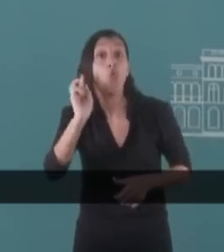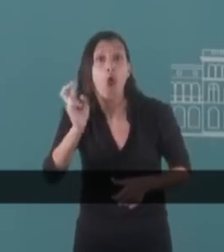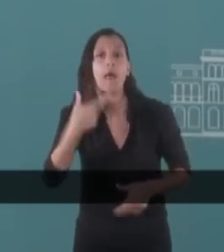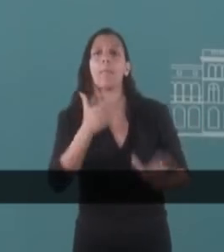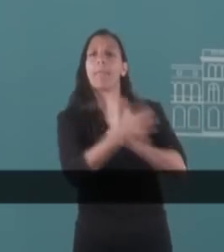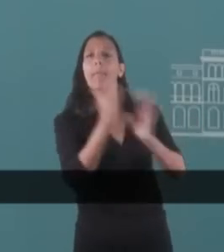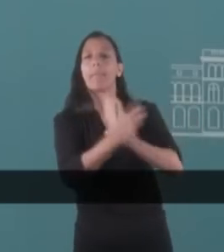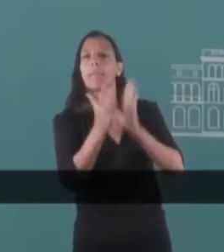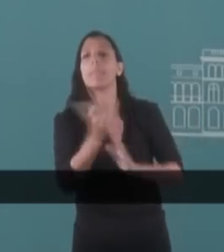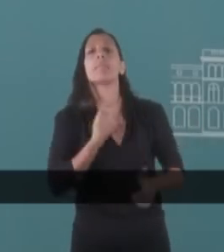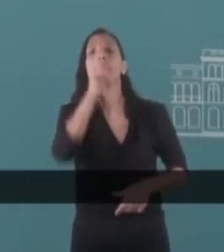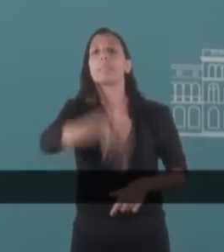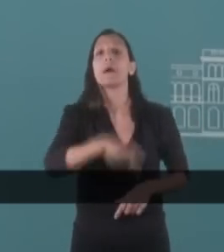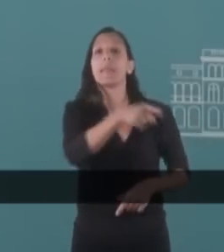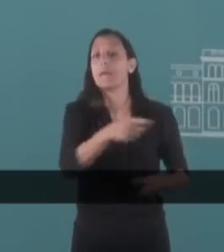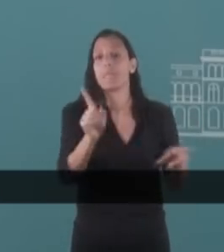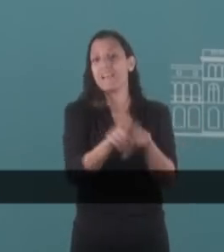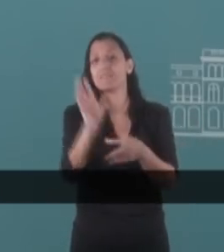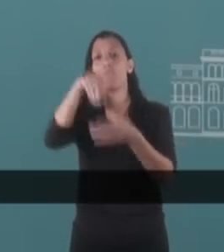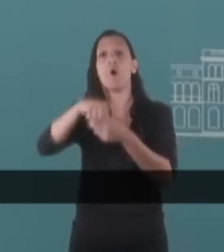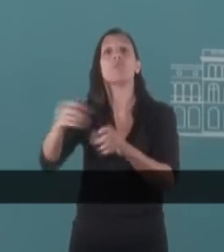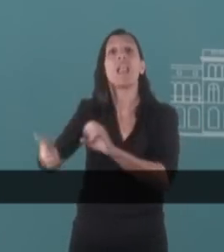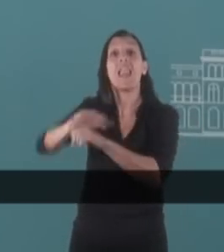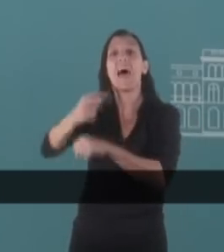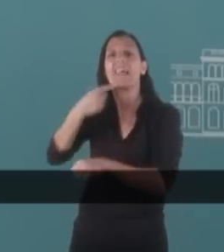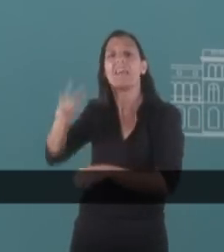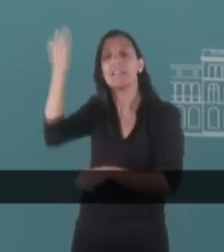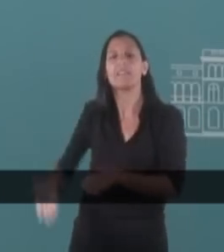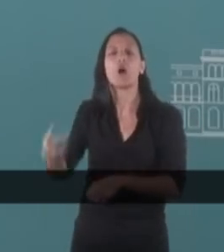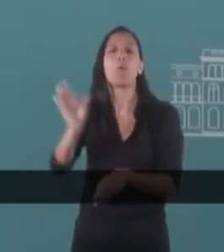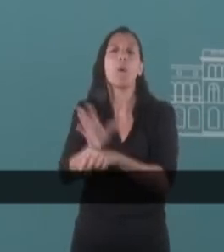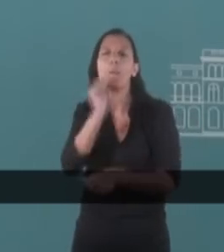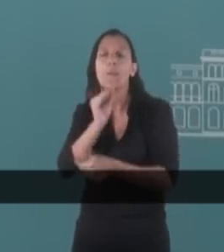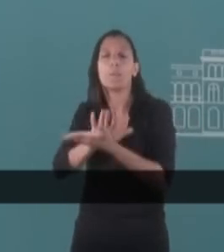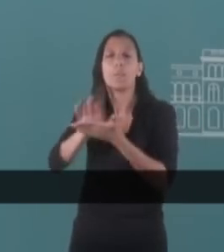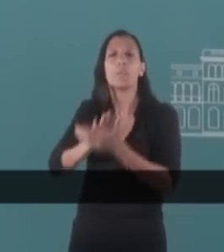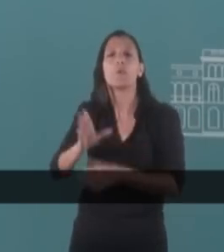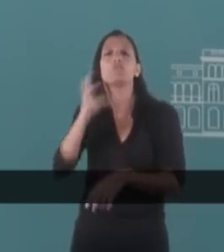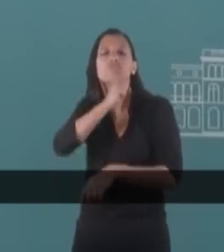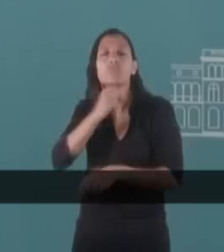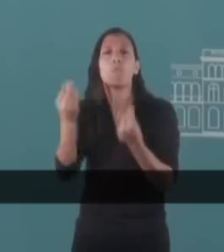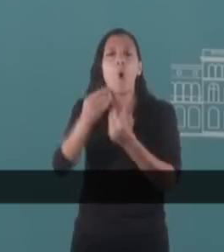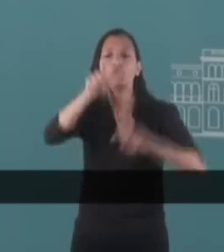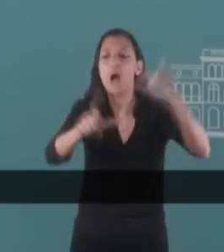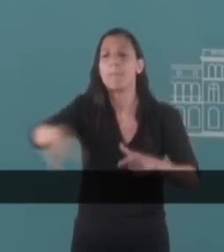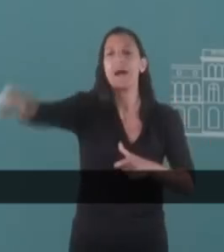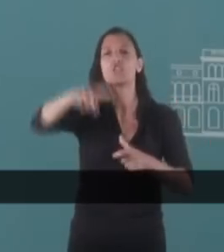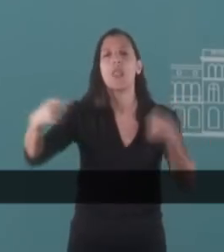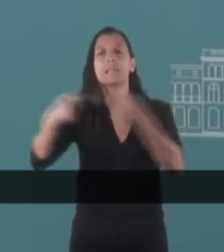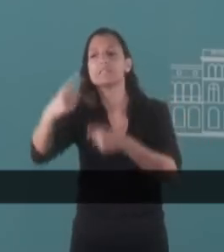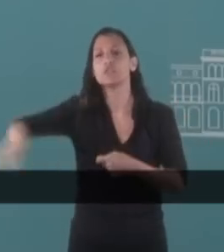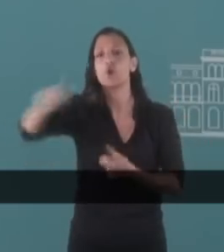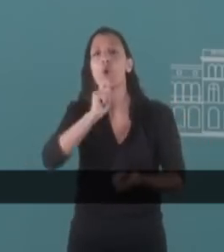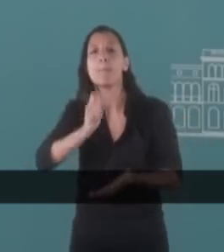siendo parte del sistema que montó Rodríguez Larreta para tener impunidad a través del silencio de muchos periodistas y de muchos medios de comunicación.